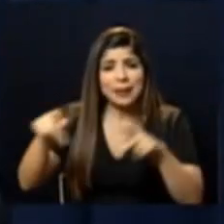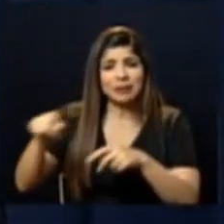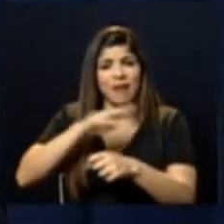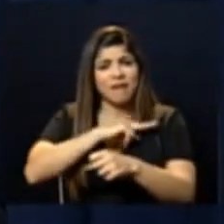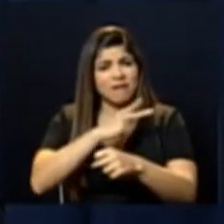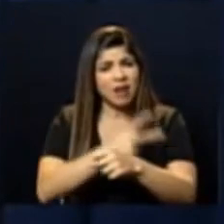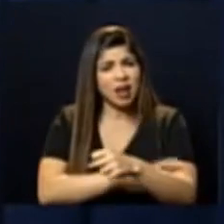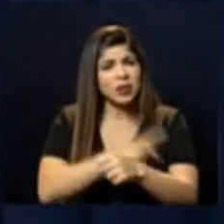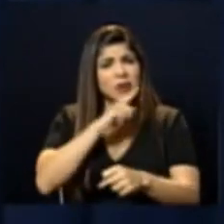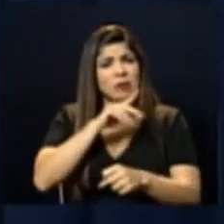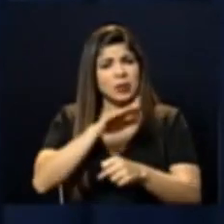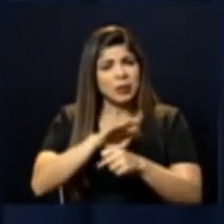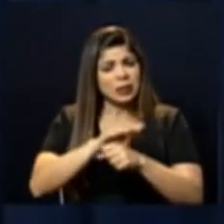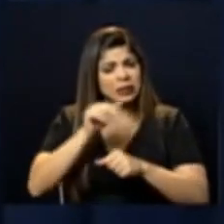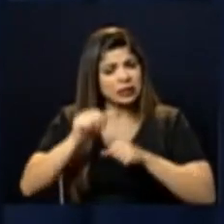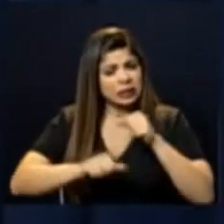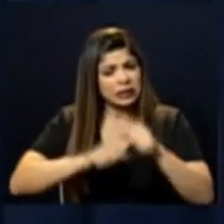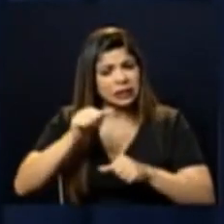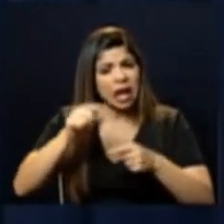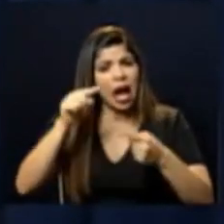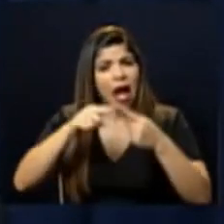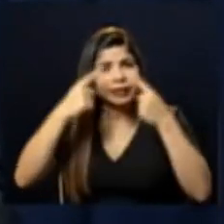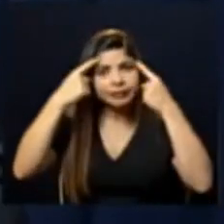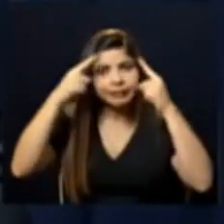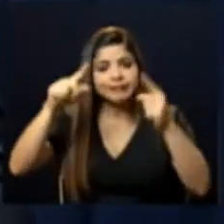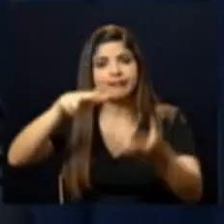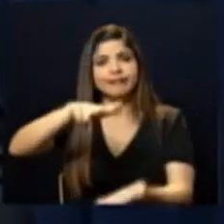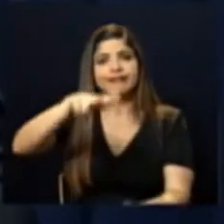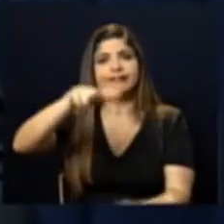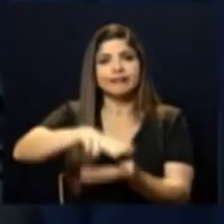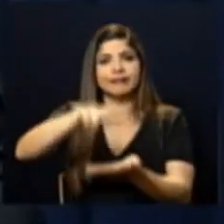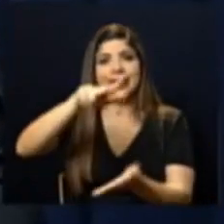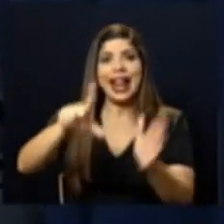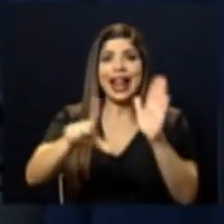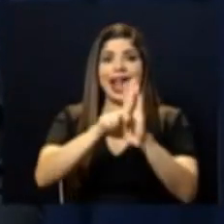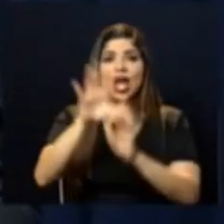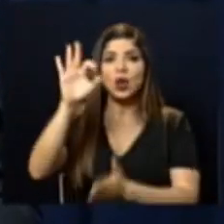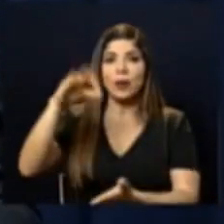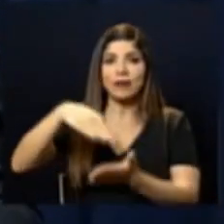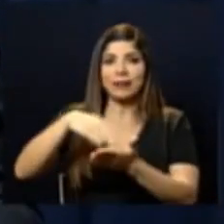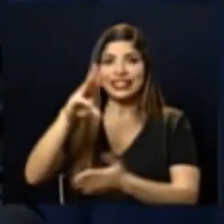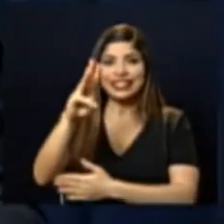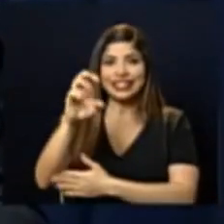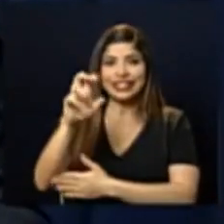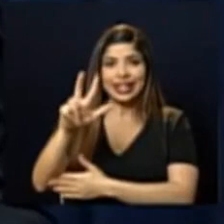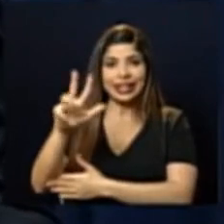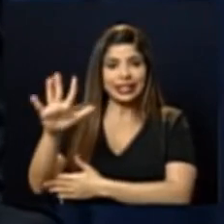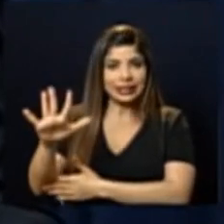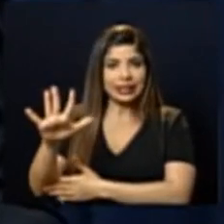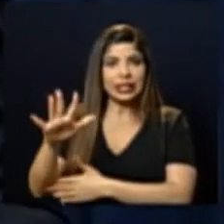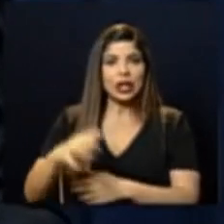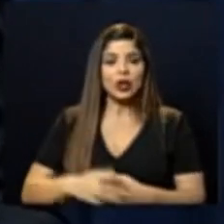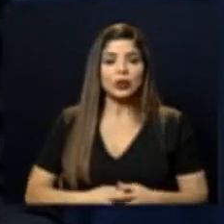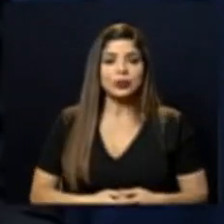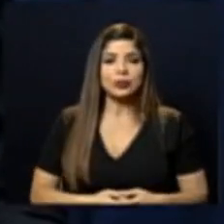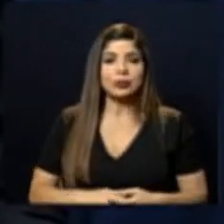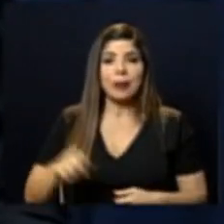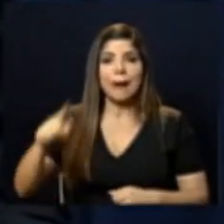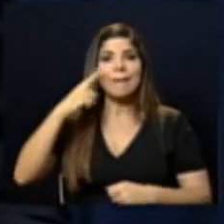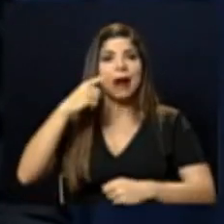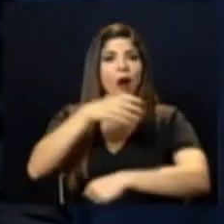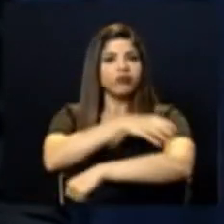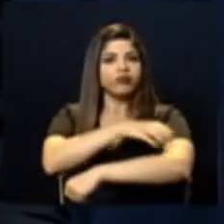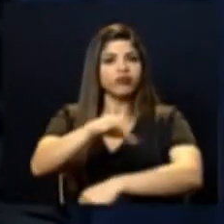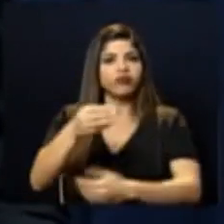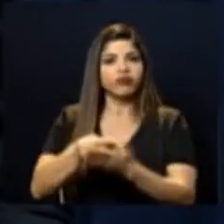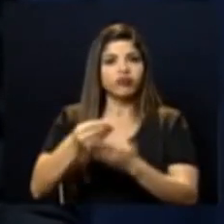y compromiso hicieron posible la aprobación de la Ley 9635 de